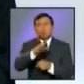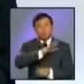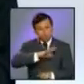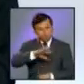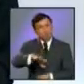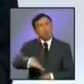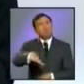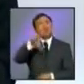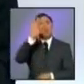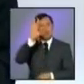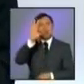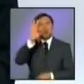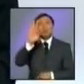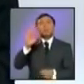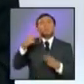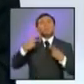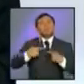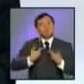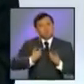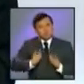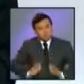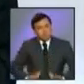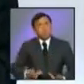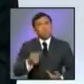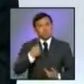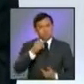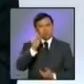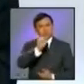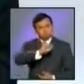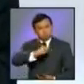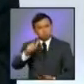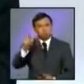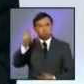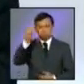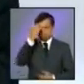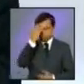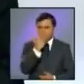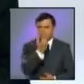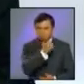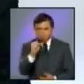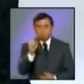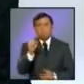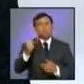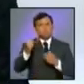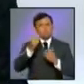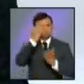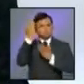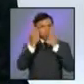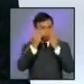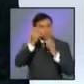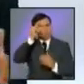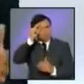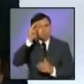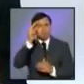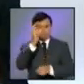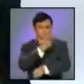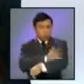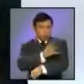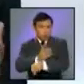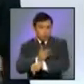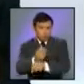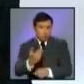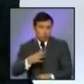de valores entonces Peña llega el día de ayer al debate a tratar de comprar el voto